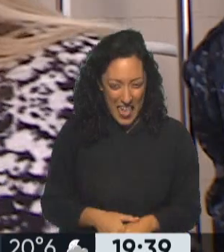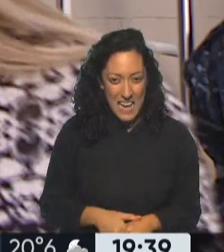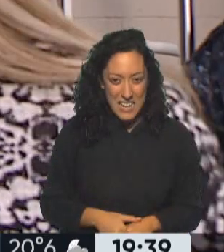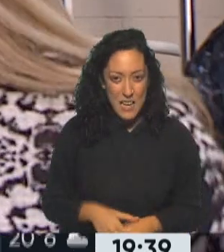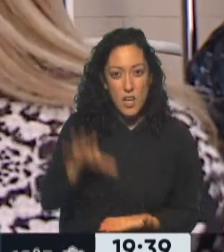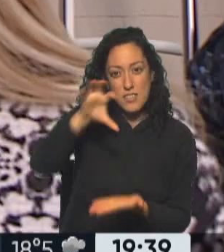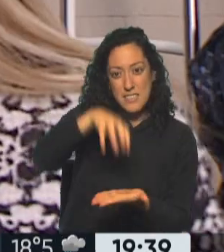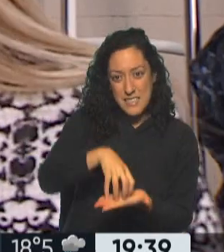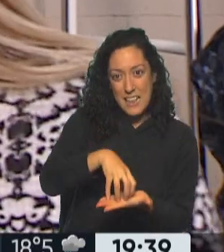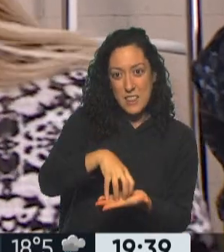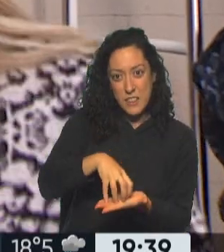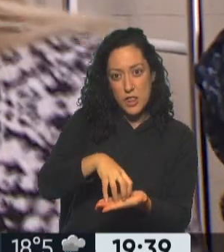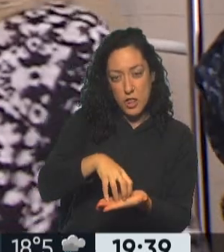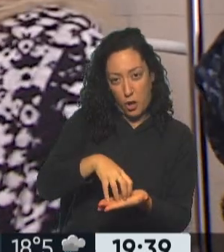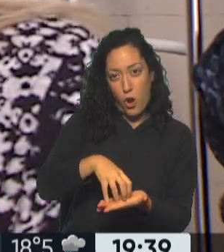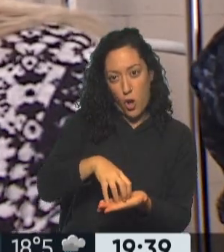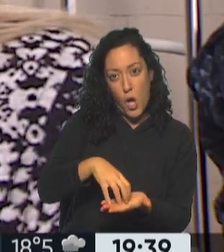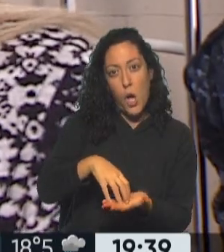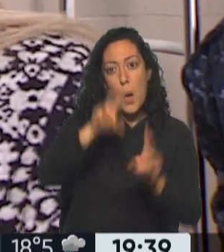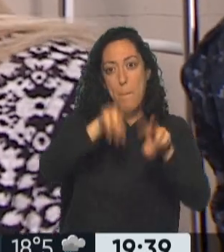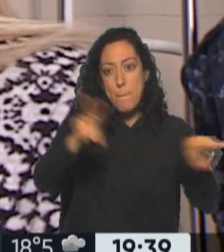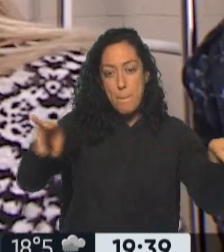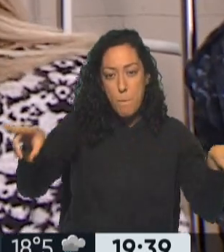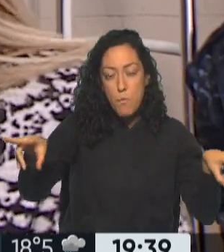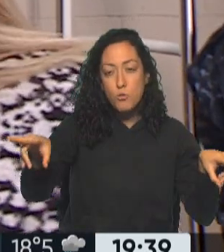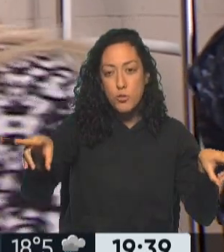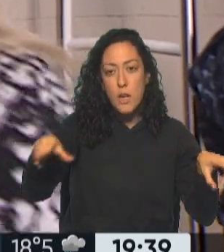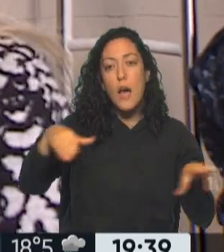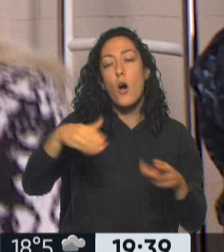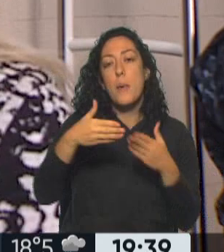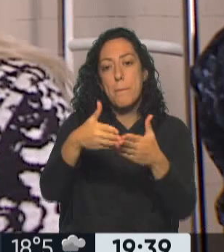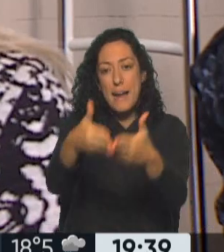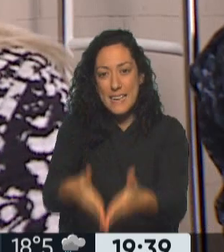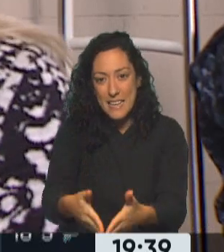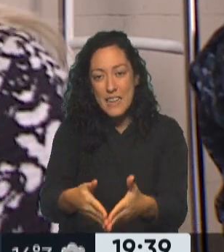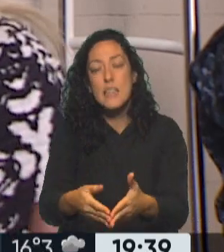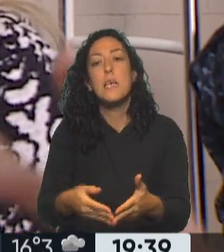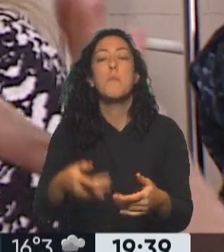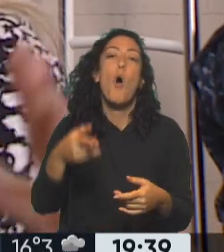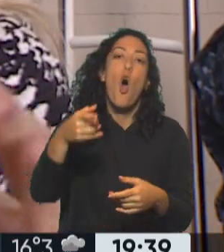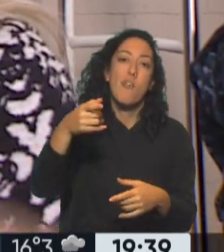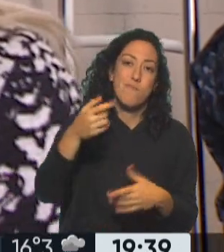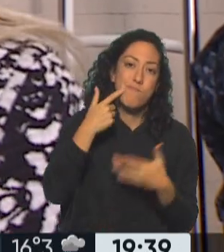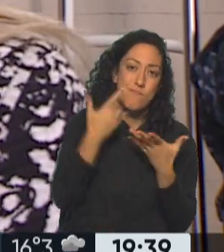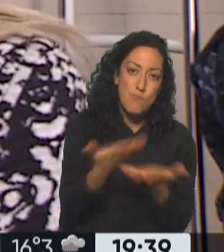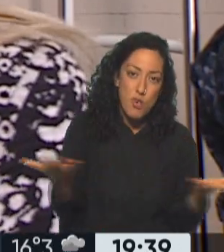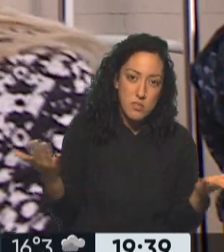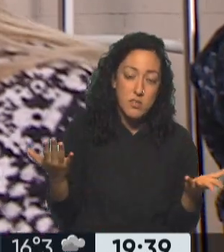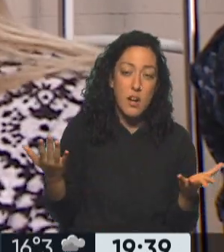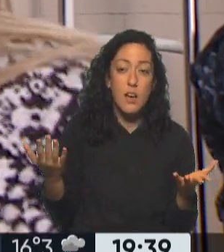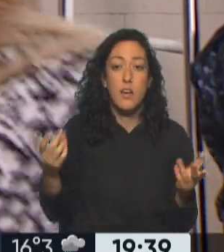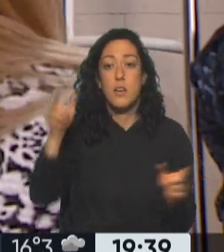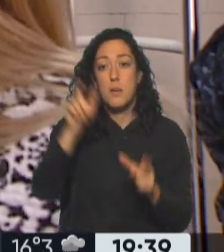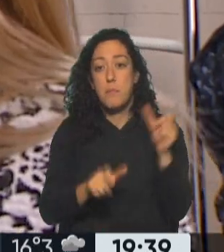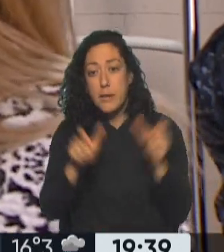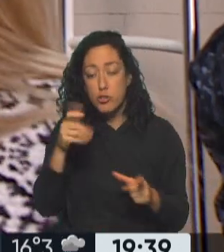centros neurálgicos, la muestra está en el Museo Marítimo y el Presidio, y la verdad que es un lugar donde desfilan